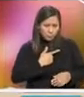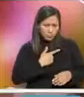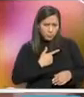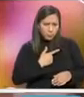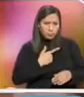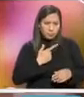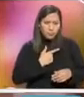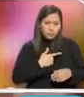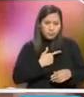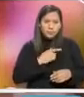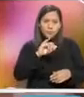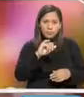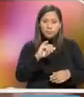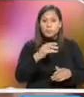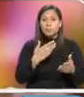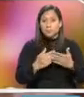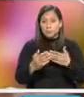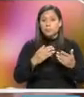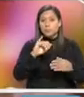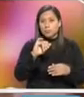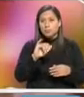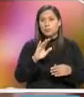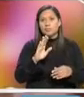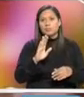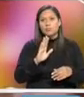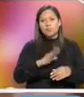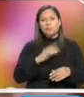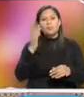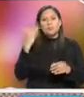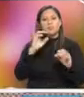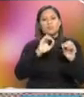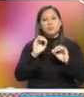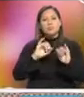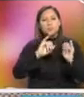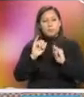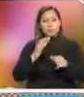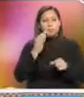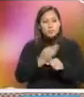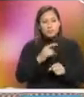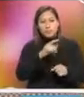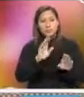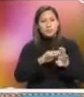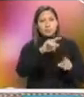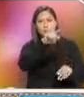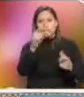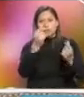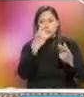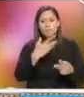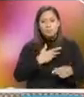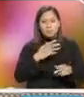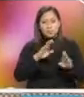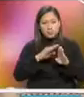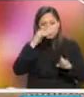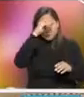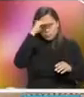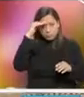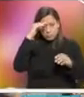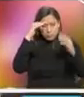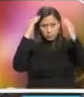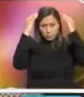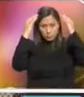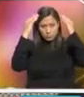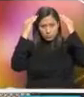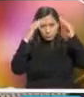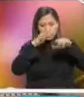me gusta muchísimo. Es una tendencia más hacia otoño-invierno. Estamos viendo que ahorita está como saliendo, que es fleco y